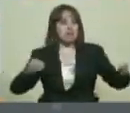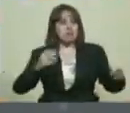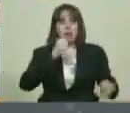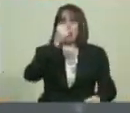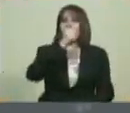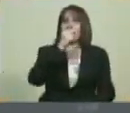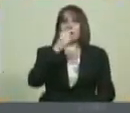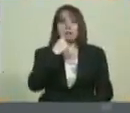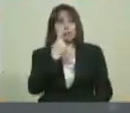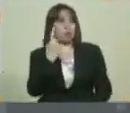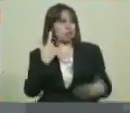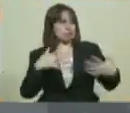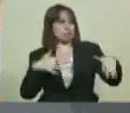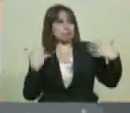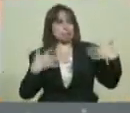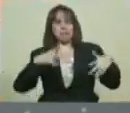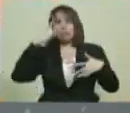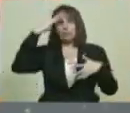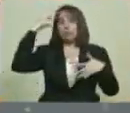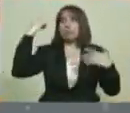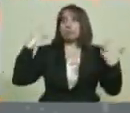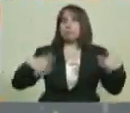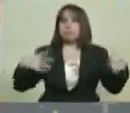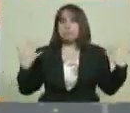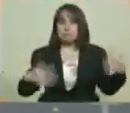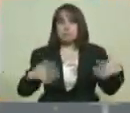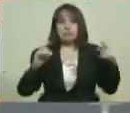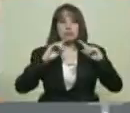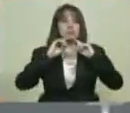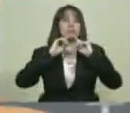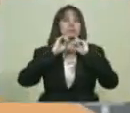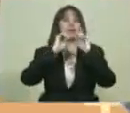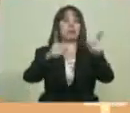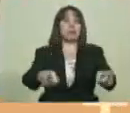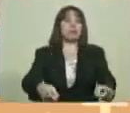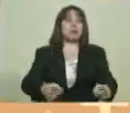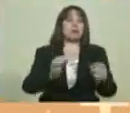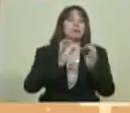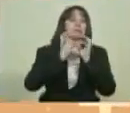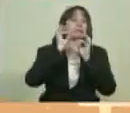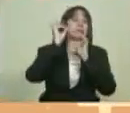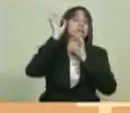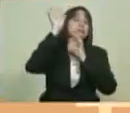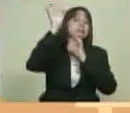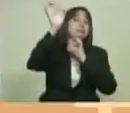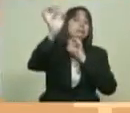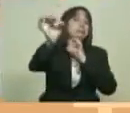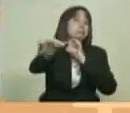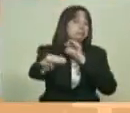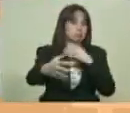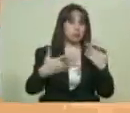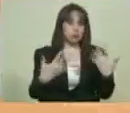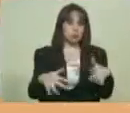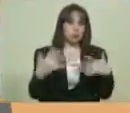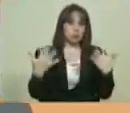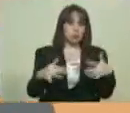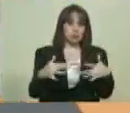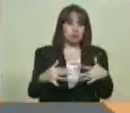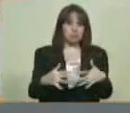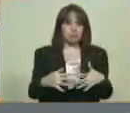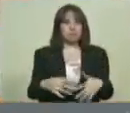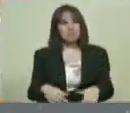dijimos: Dios mío, ¿y esta avenida podrá ser llenada? Y no solamente que la